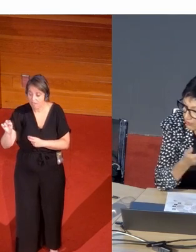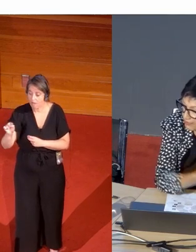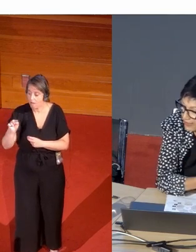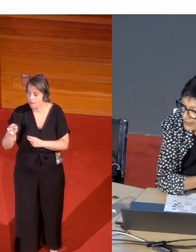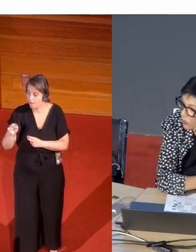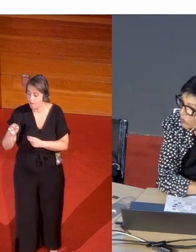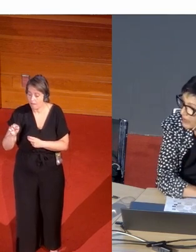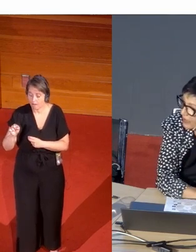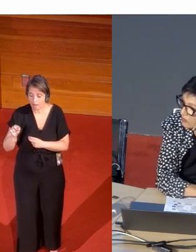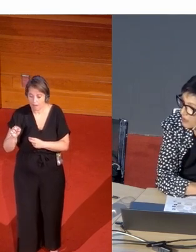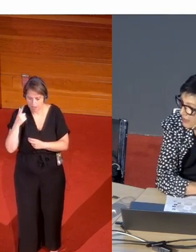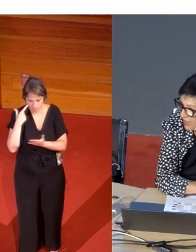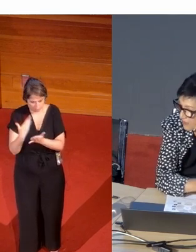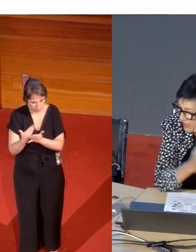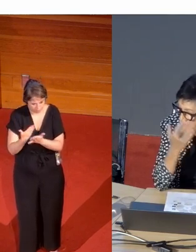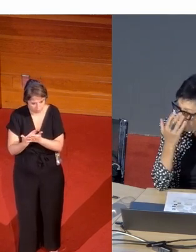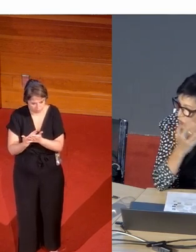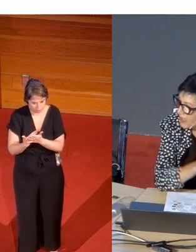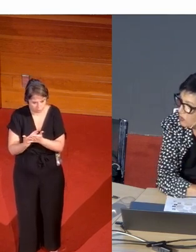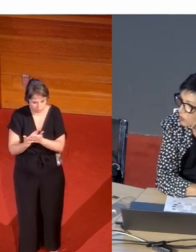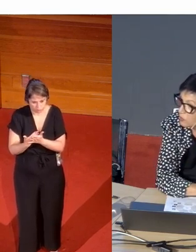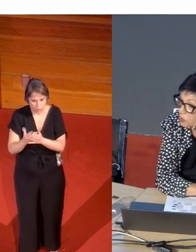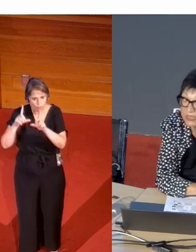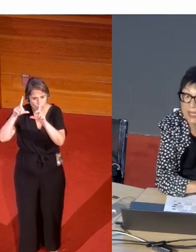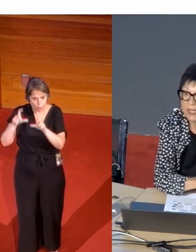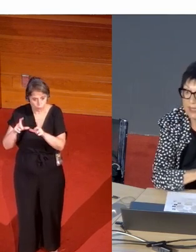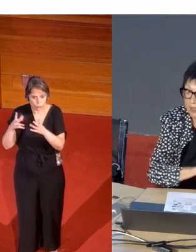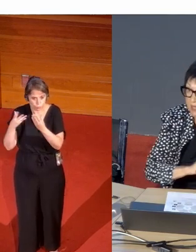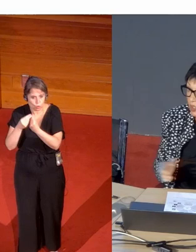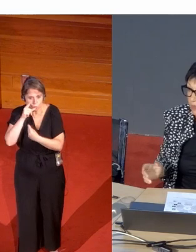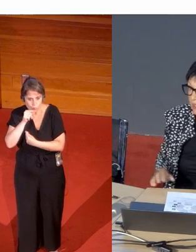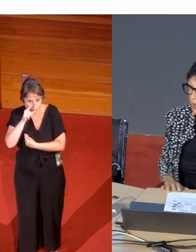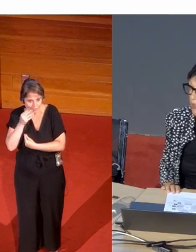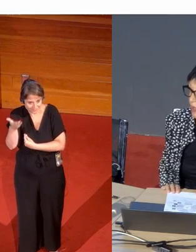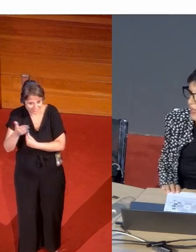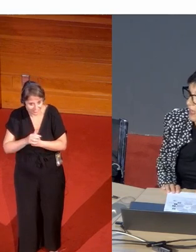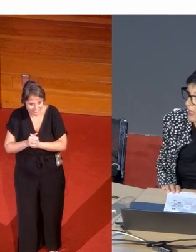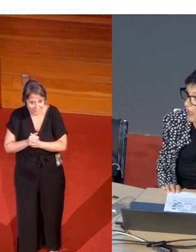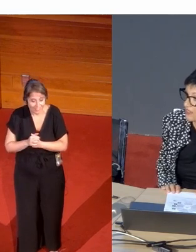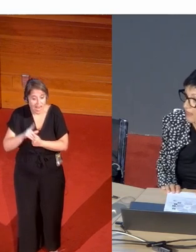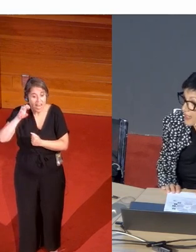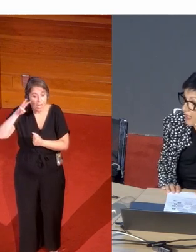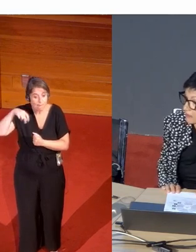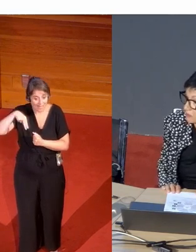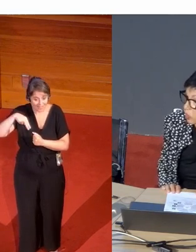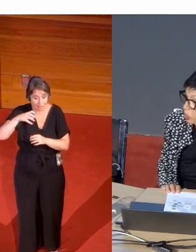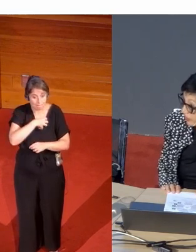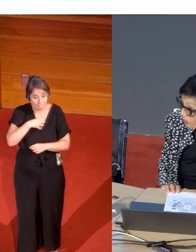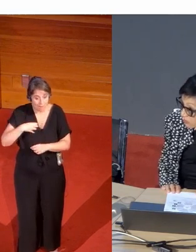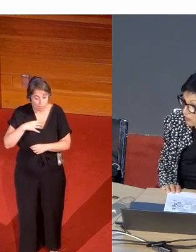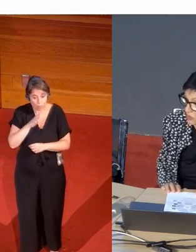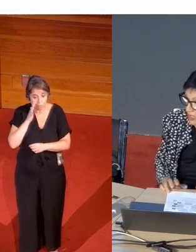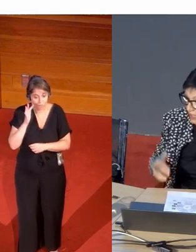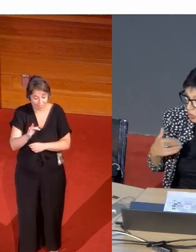lo está documentado y además hay fotos suyas con Putin marine le pen cuando la banca francesa